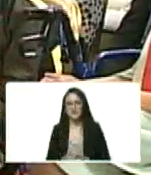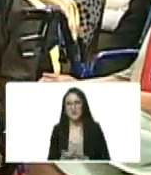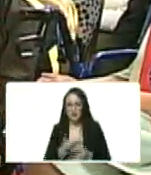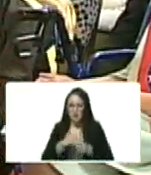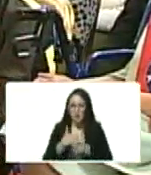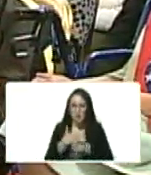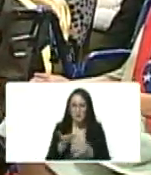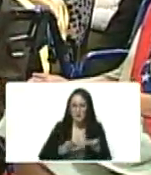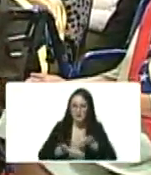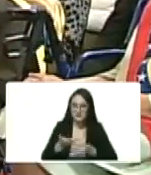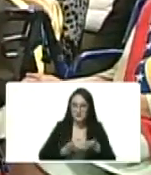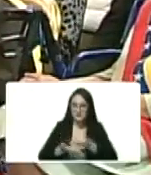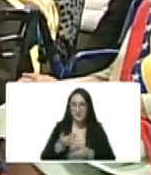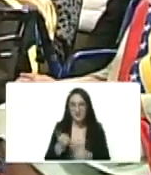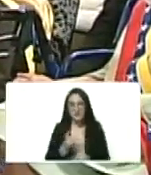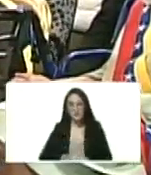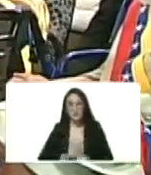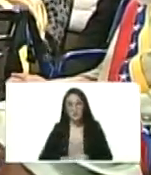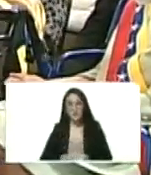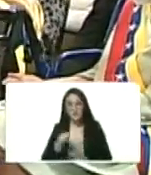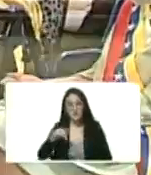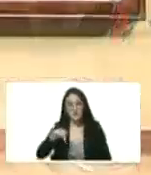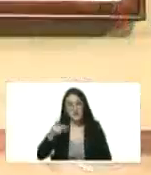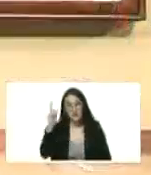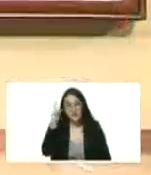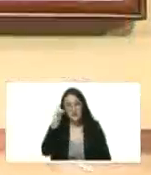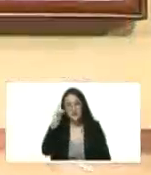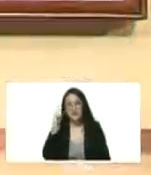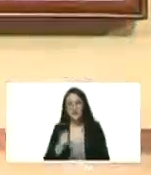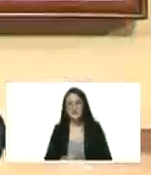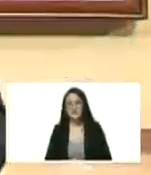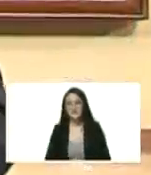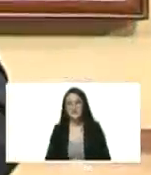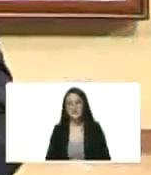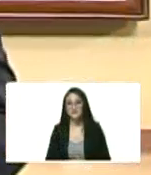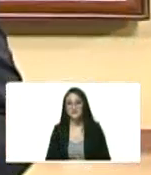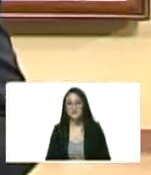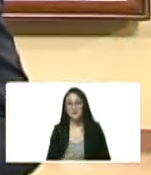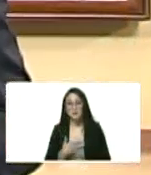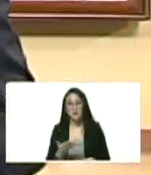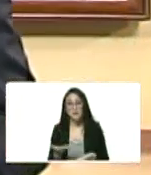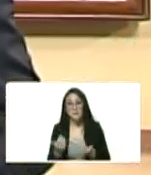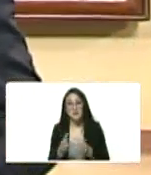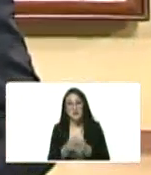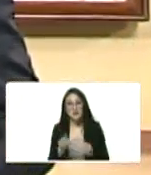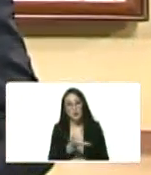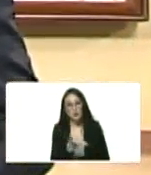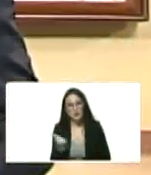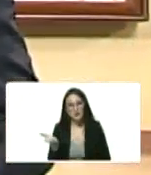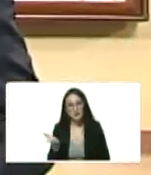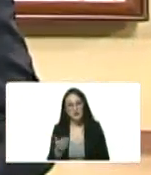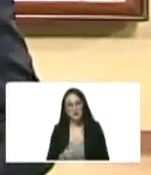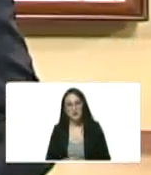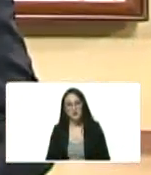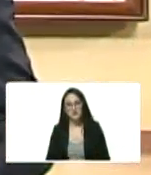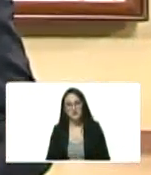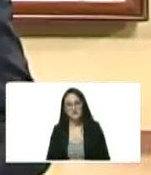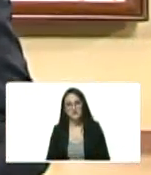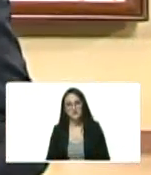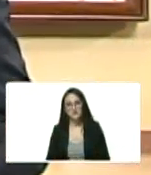compartir este momento, este día, y poder pedirle a todos ustedes